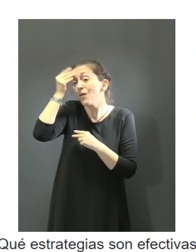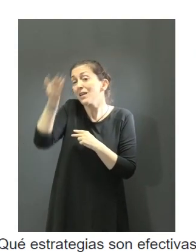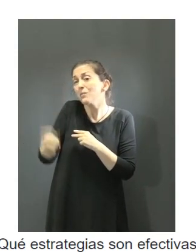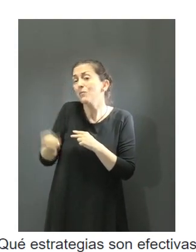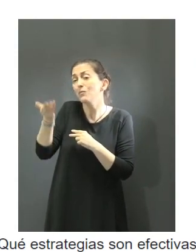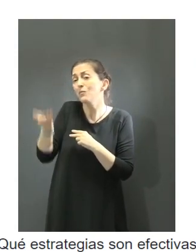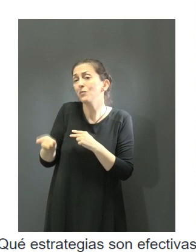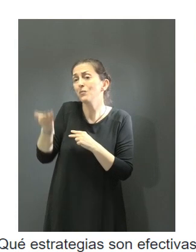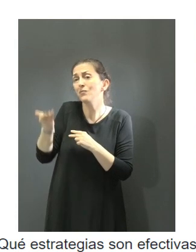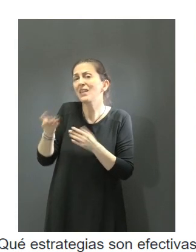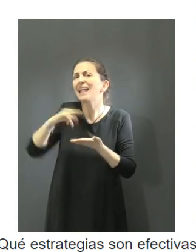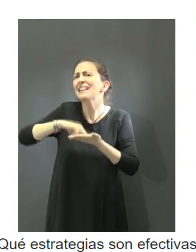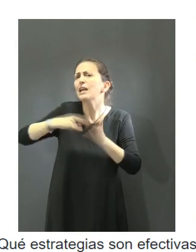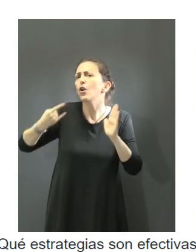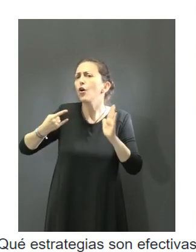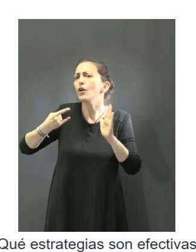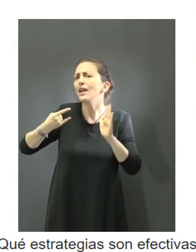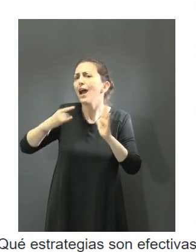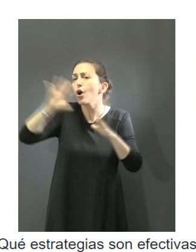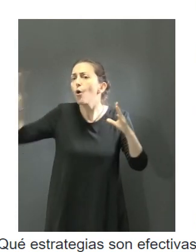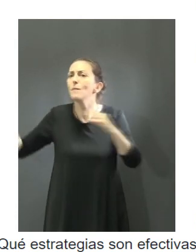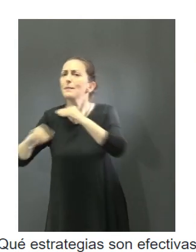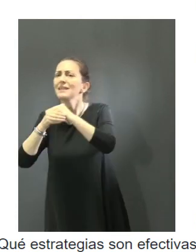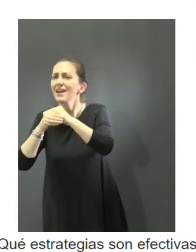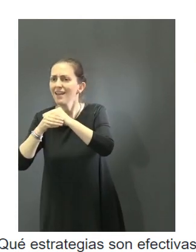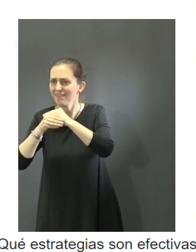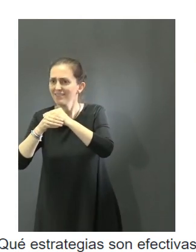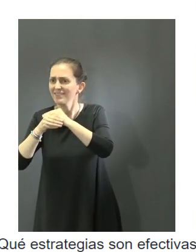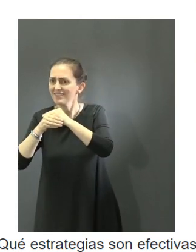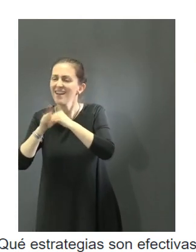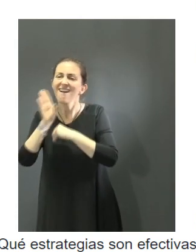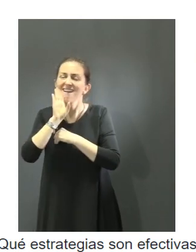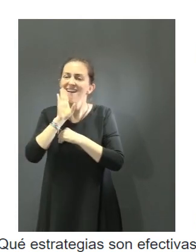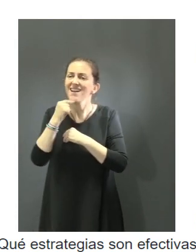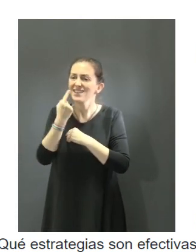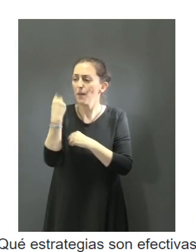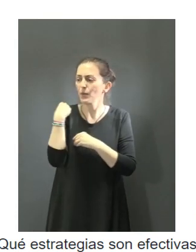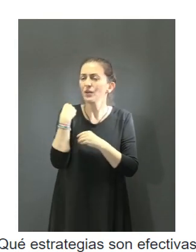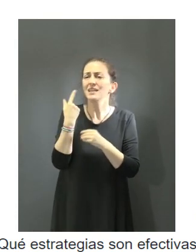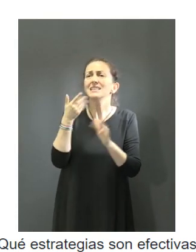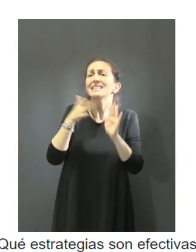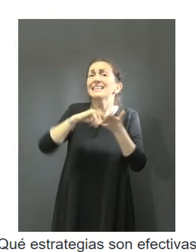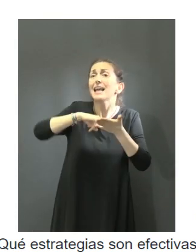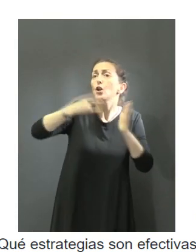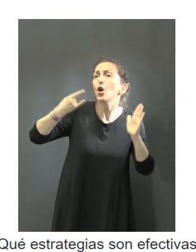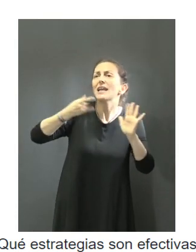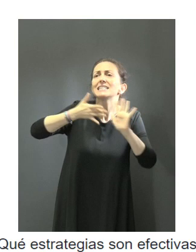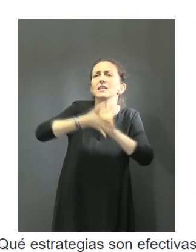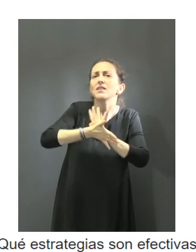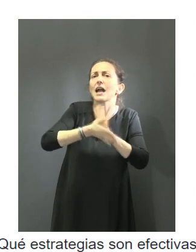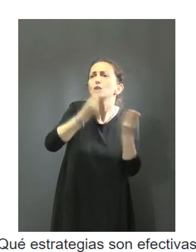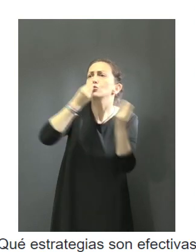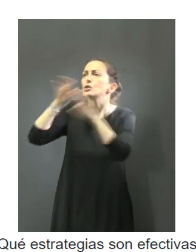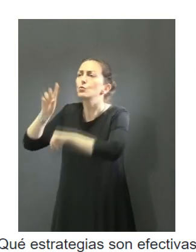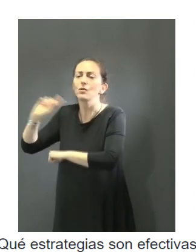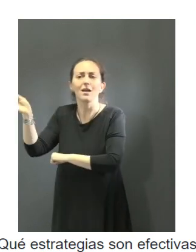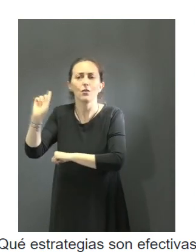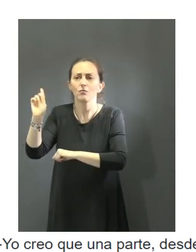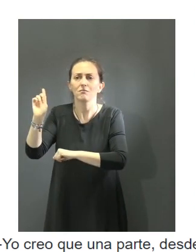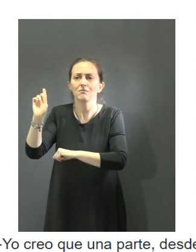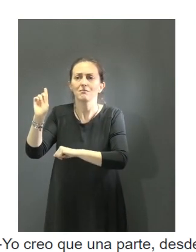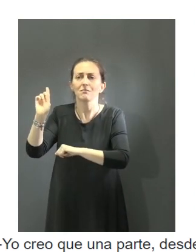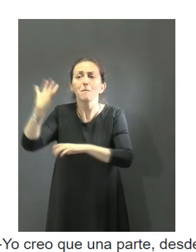la tecnología complementaria, que ya lo hemos dicho en otras preguntas, que la tecnología no sustituya, sino que